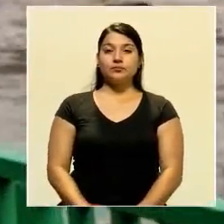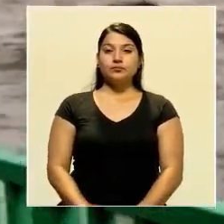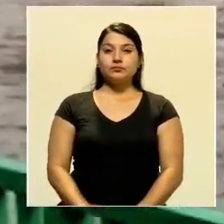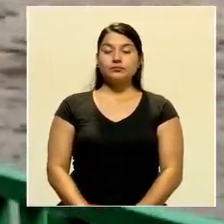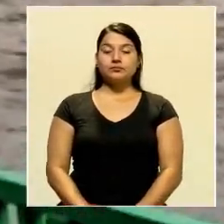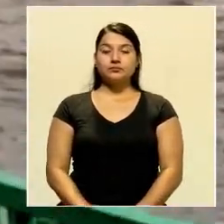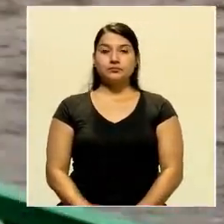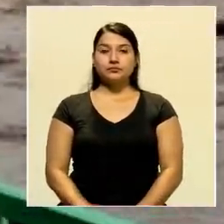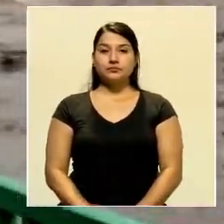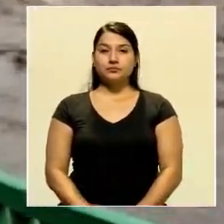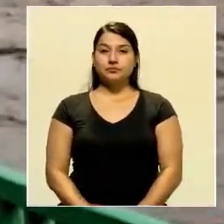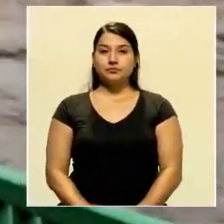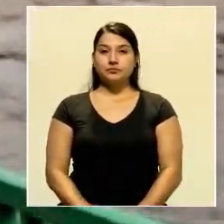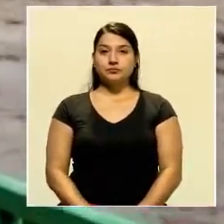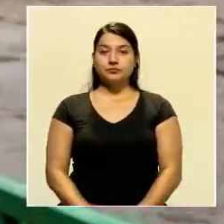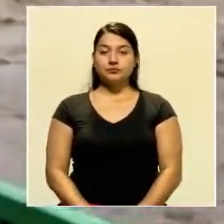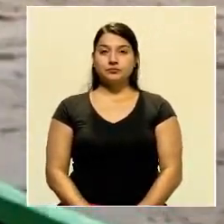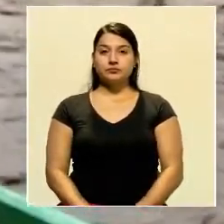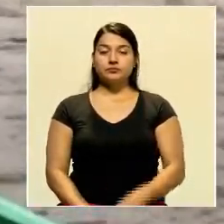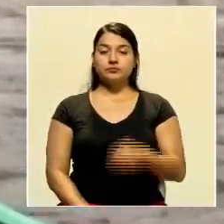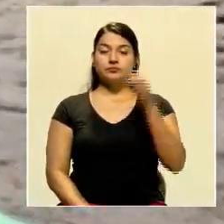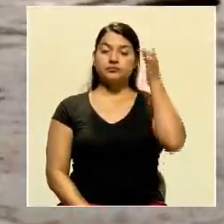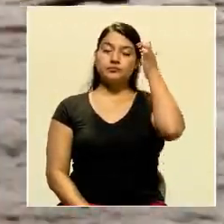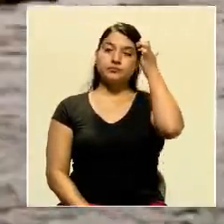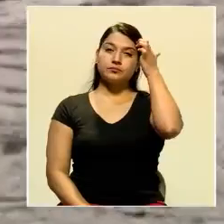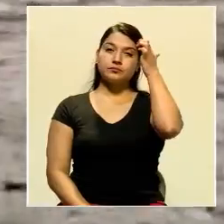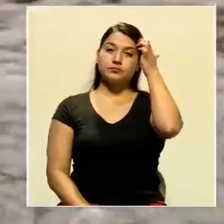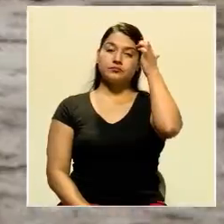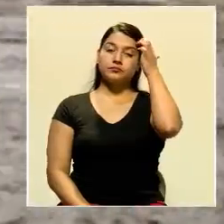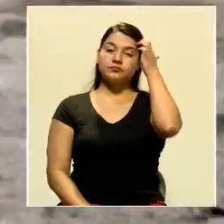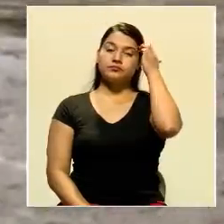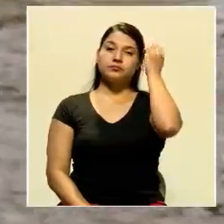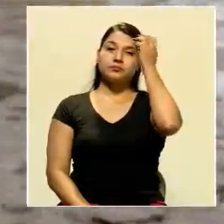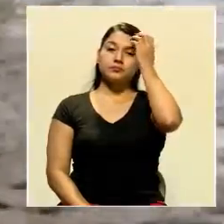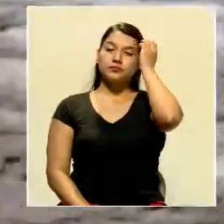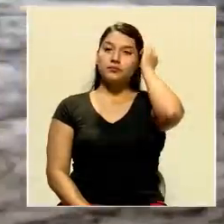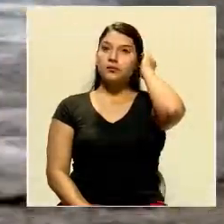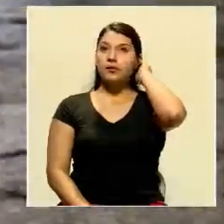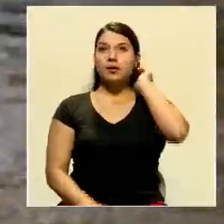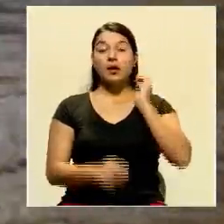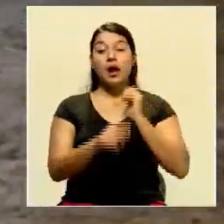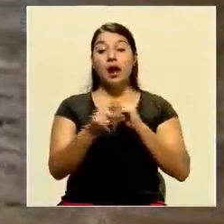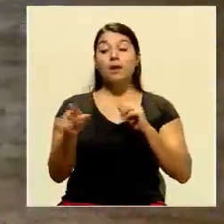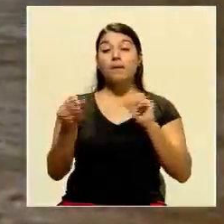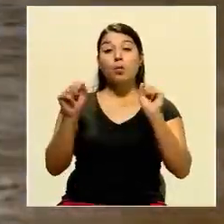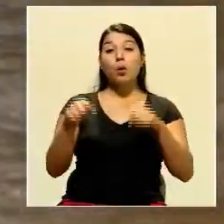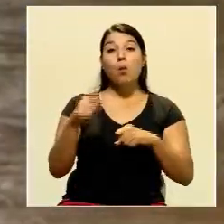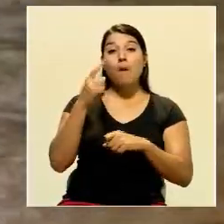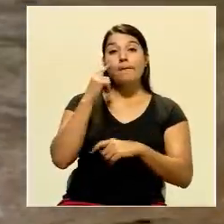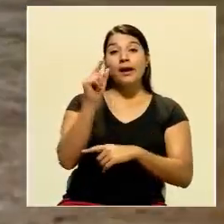puente 100 sur del puente Super, está completamente lleno.